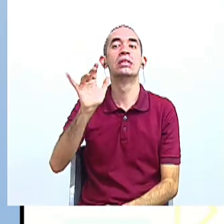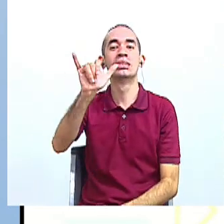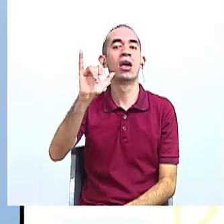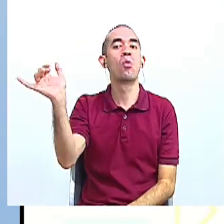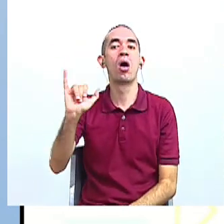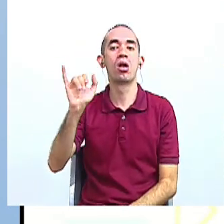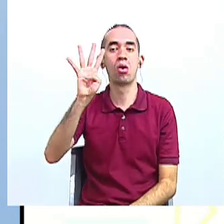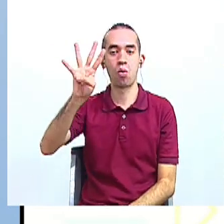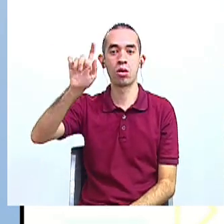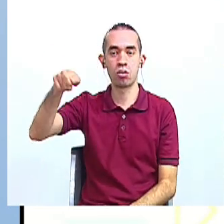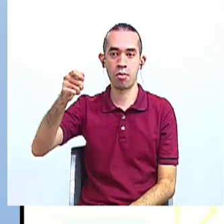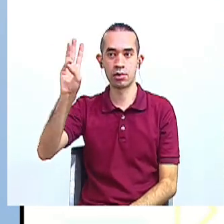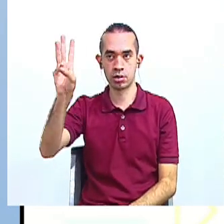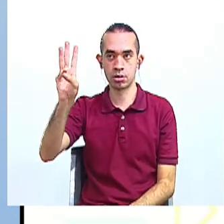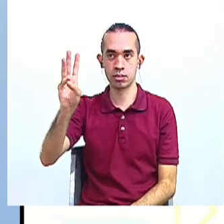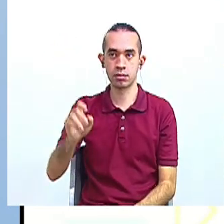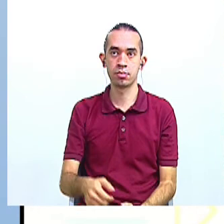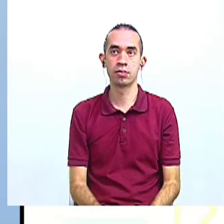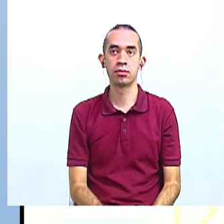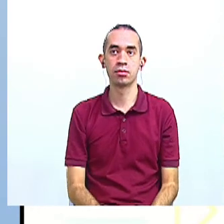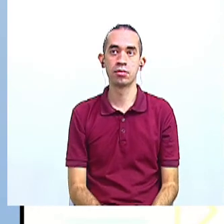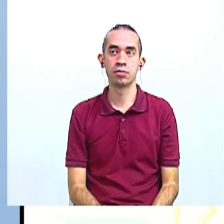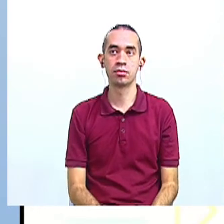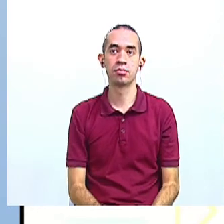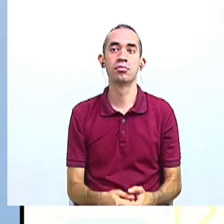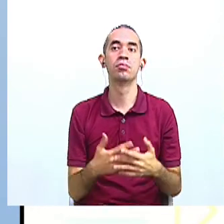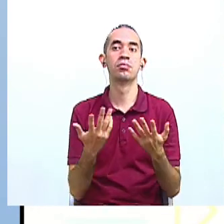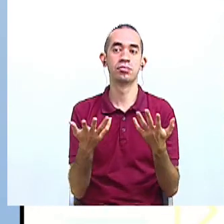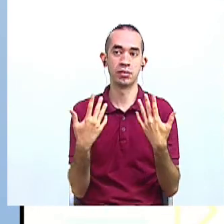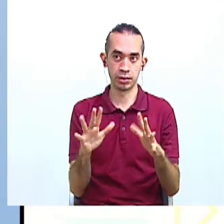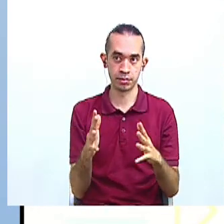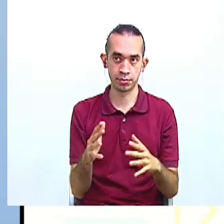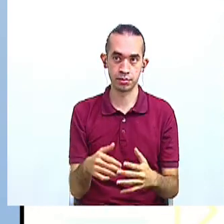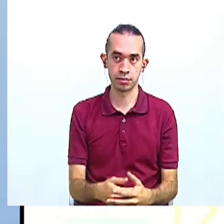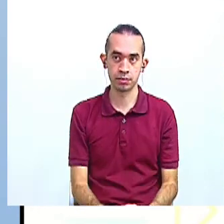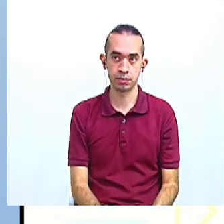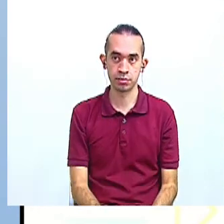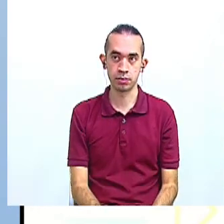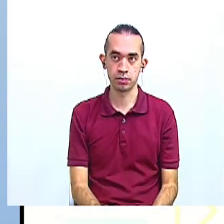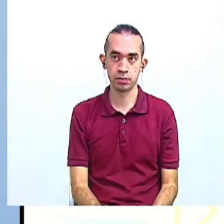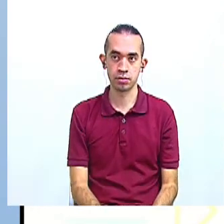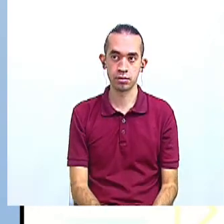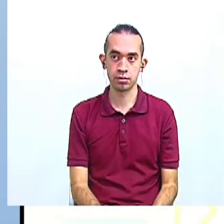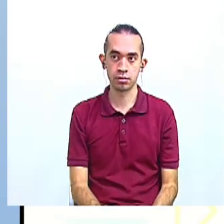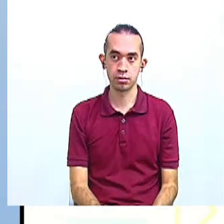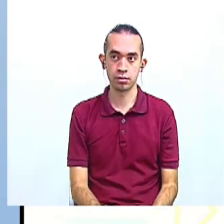vale 4,6. Entonces ahora